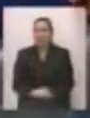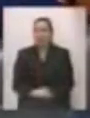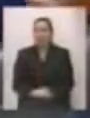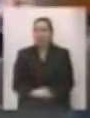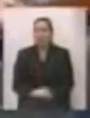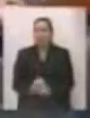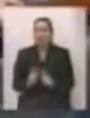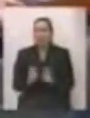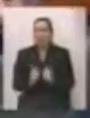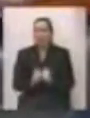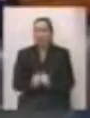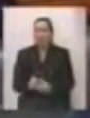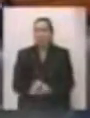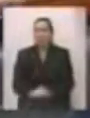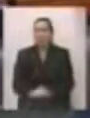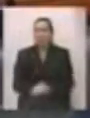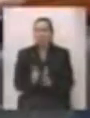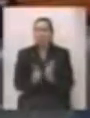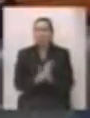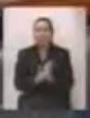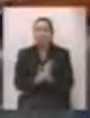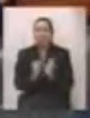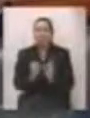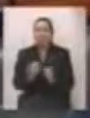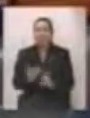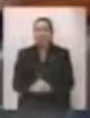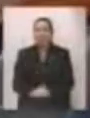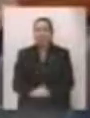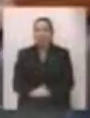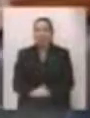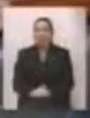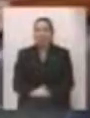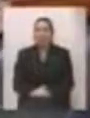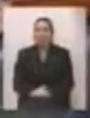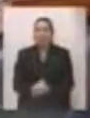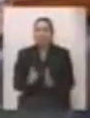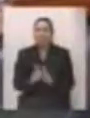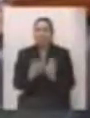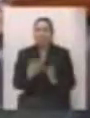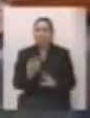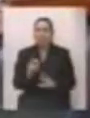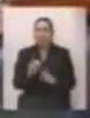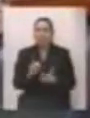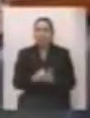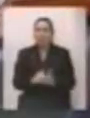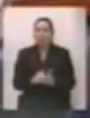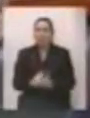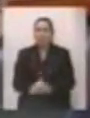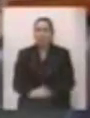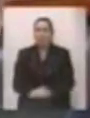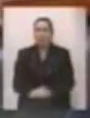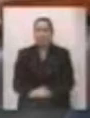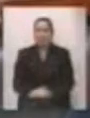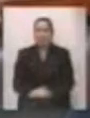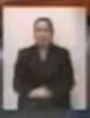donde estuvimos varias congresistas acompañándola. La ley y el reglamento existen, señor presidente. Es la ley 1020 aprobada y ya